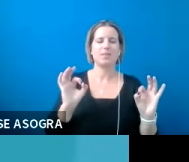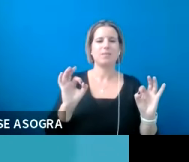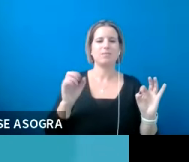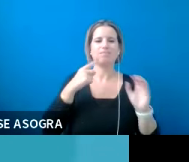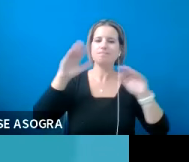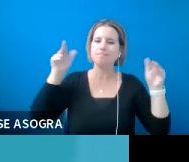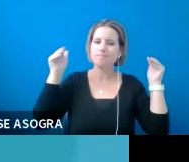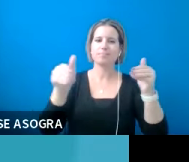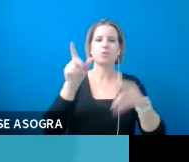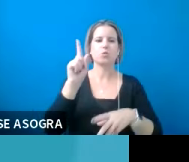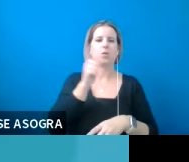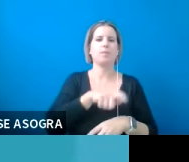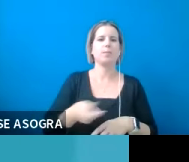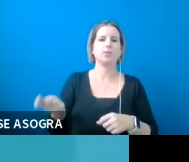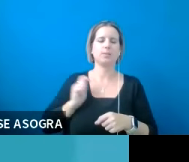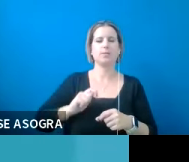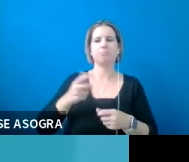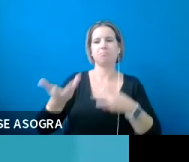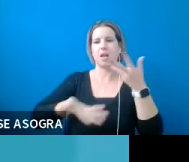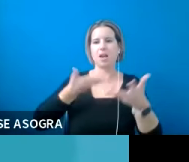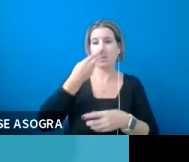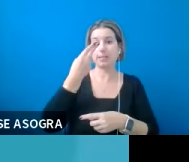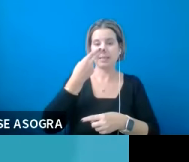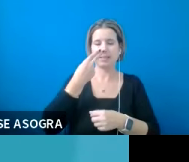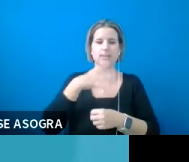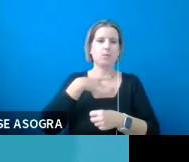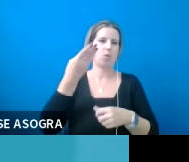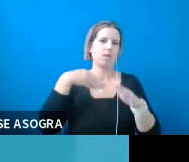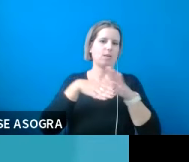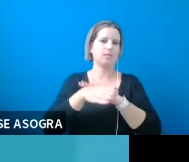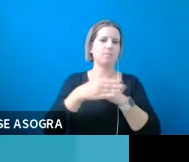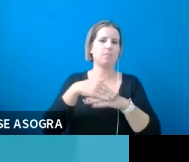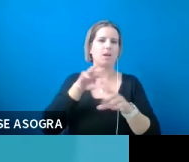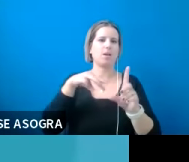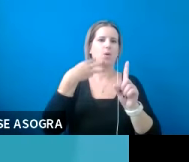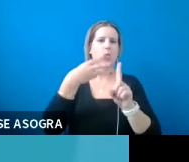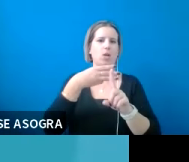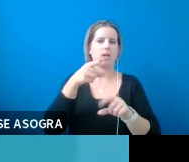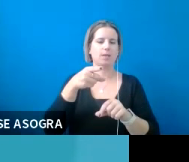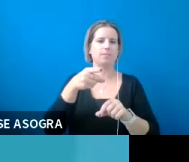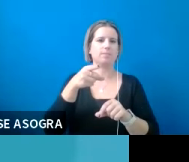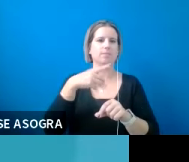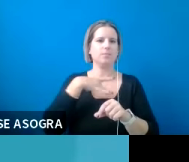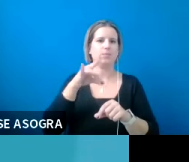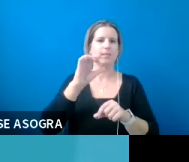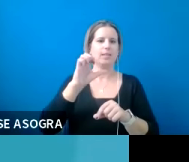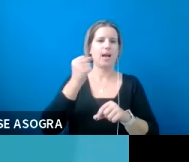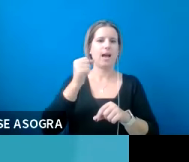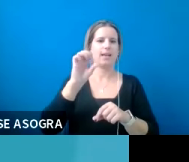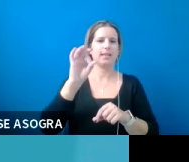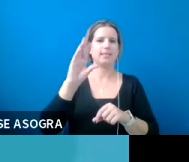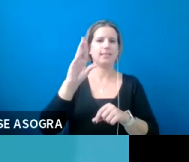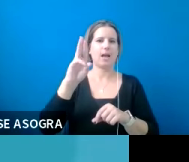dirigida a profesionales y os invito a que si os interesa pues podéis consultar la página web de AETAPI donde está